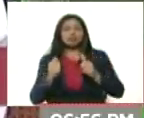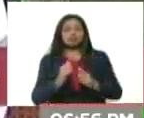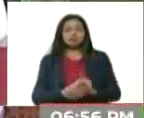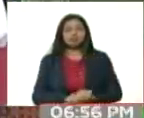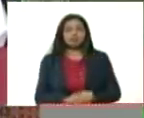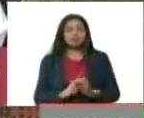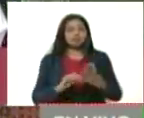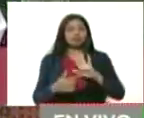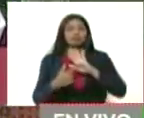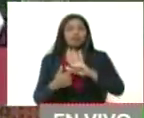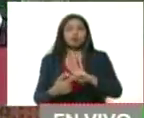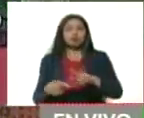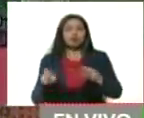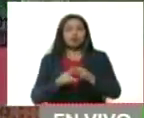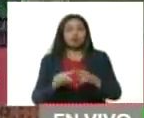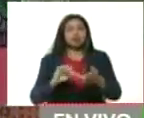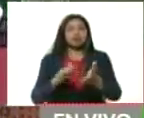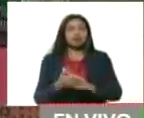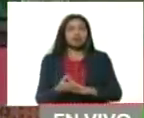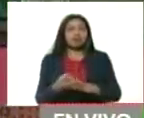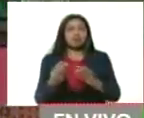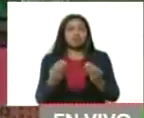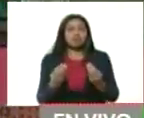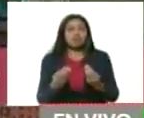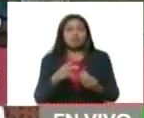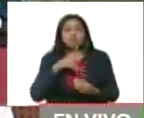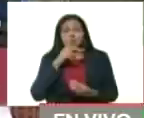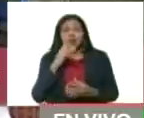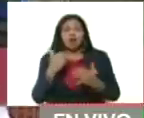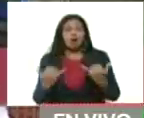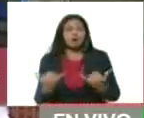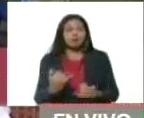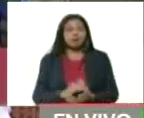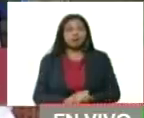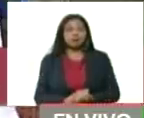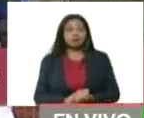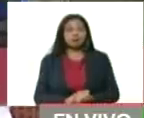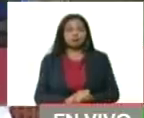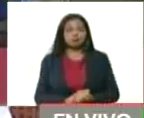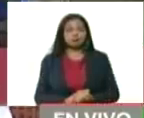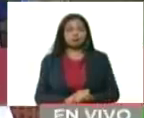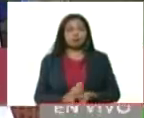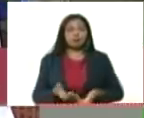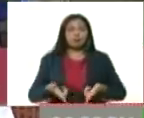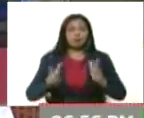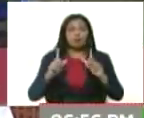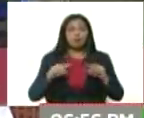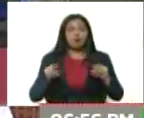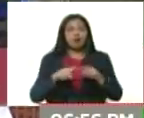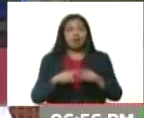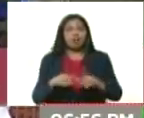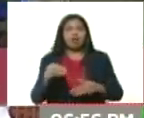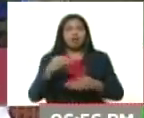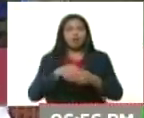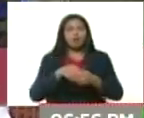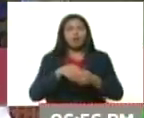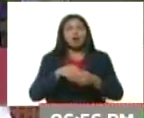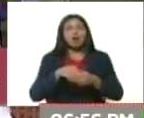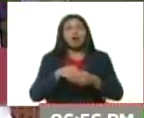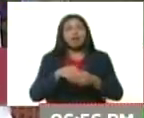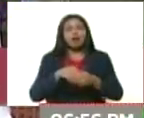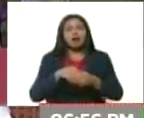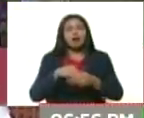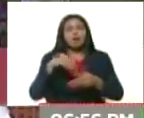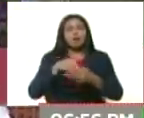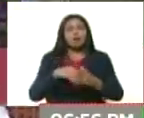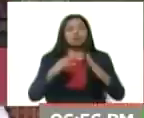que refiere que sería muy grave en estos momentos levantar la cuarentena. Porque si levantamos la cuarentena,